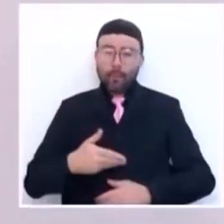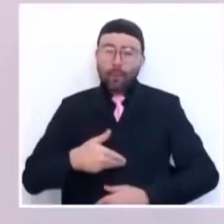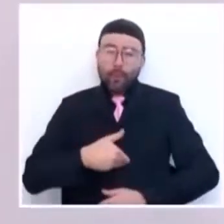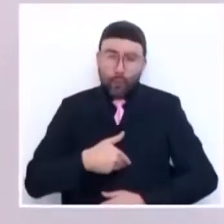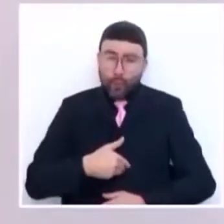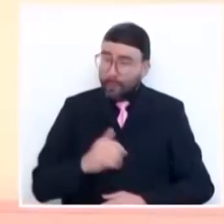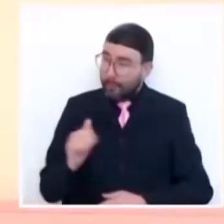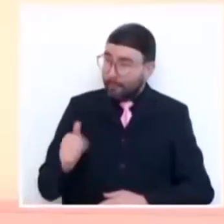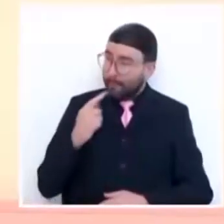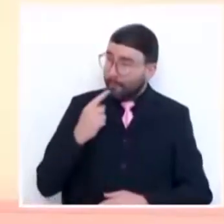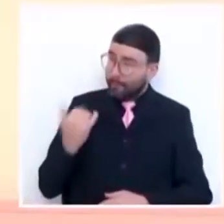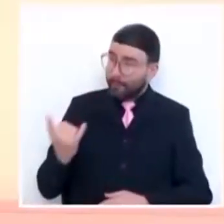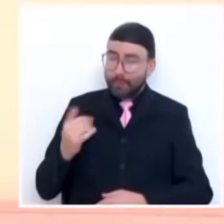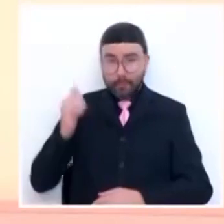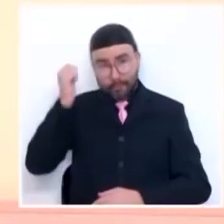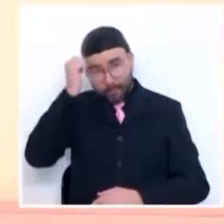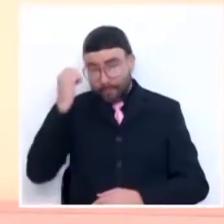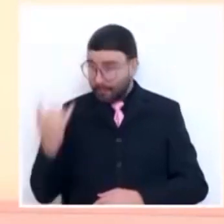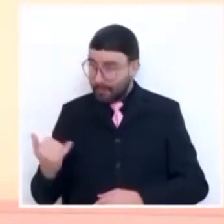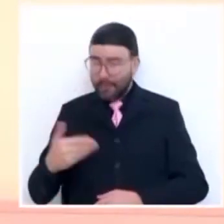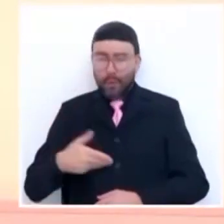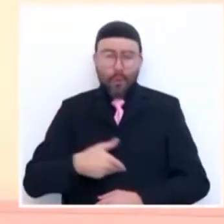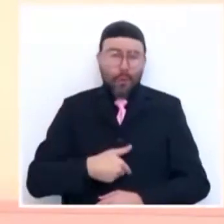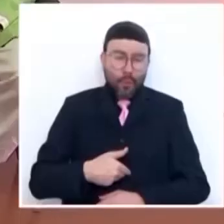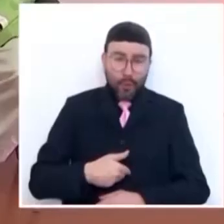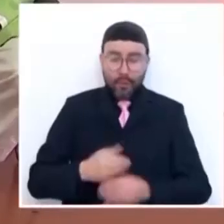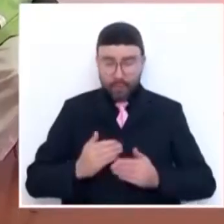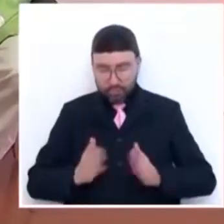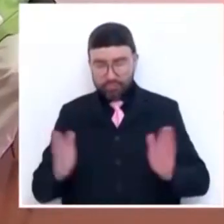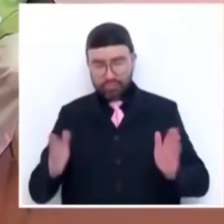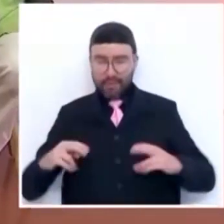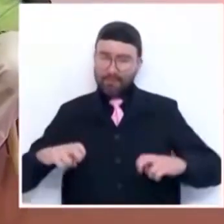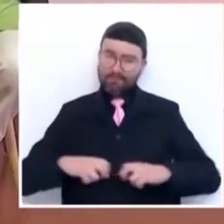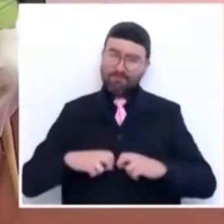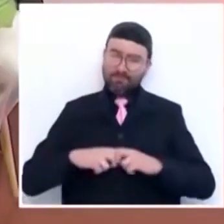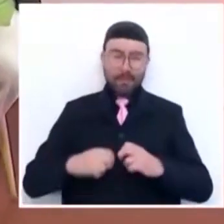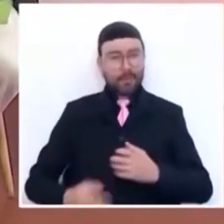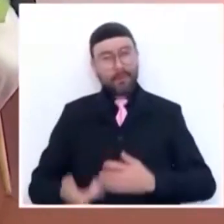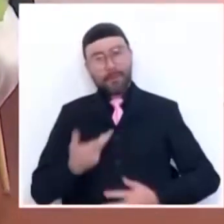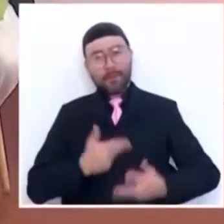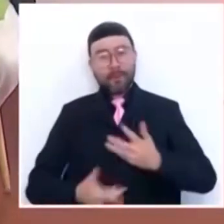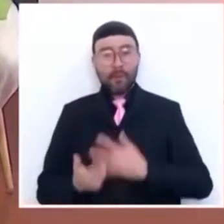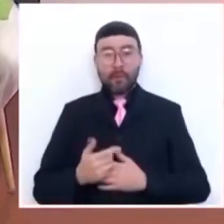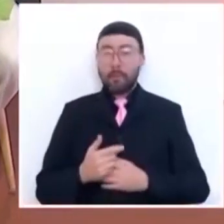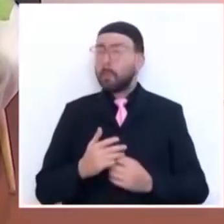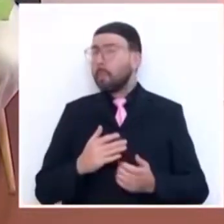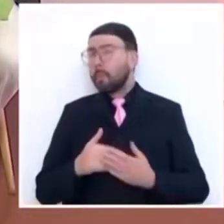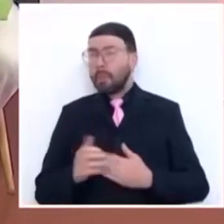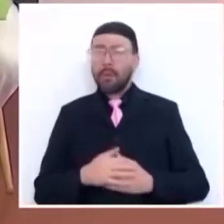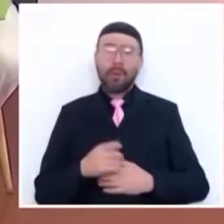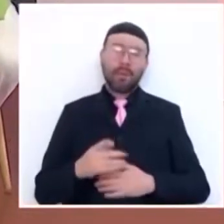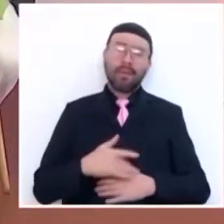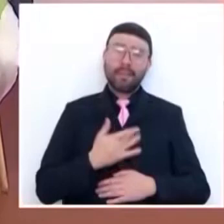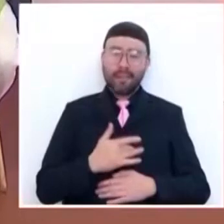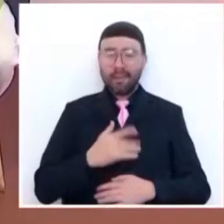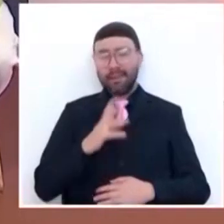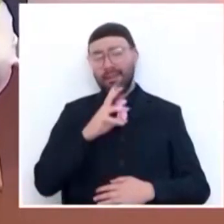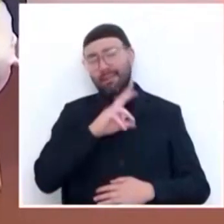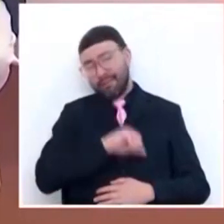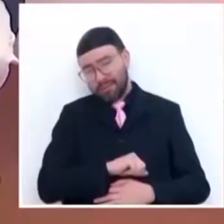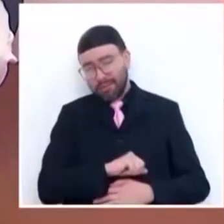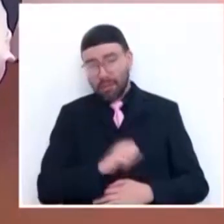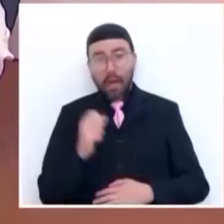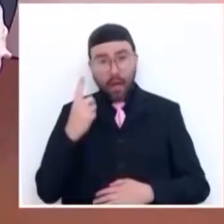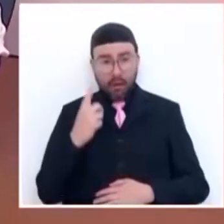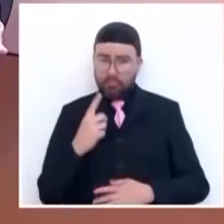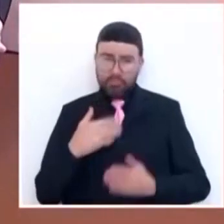me decía usted, maestro, abre canales energéticos, sí. Y así estemos sintiendo una tristeza,